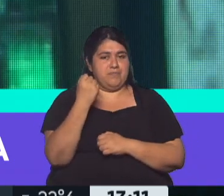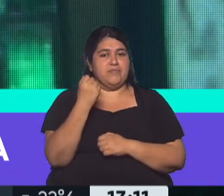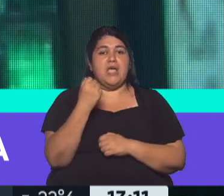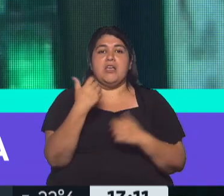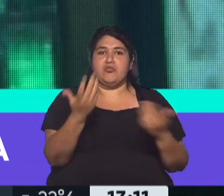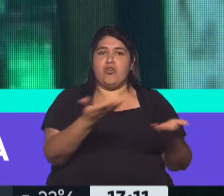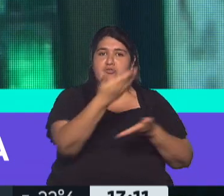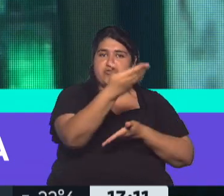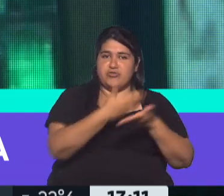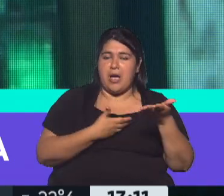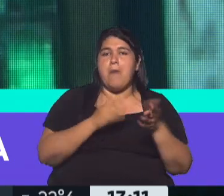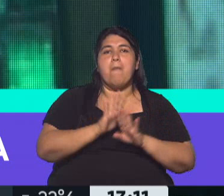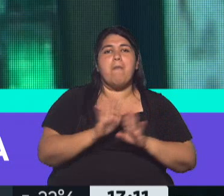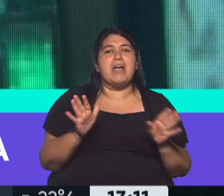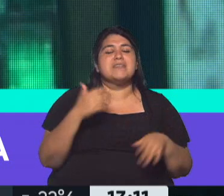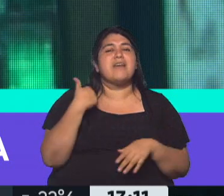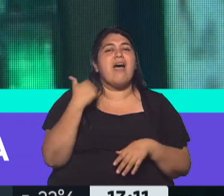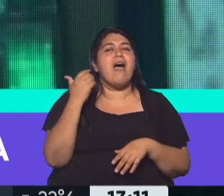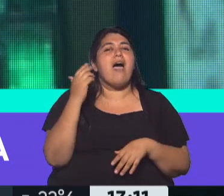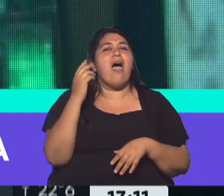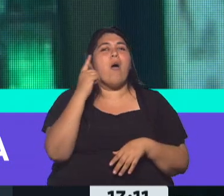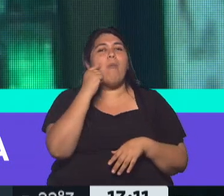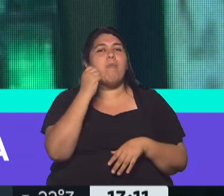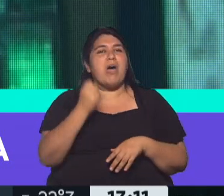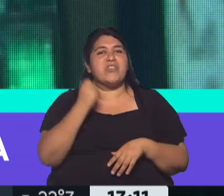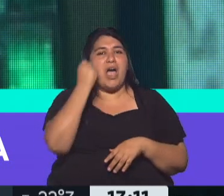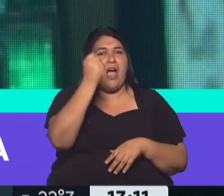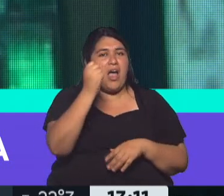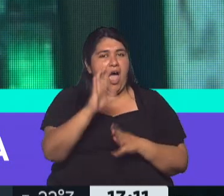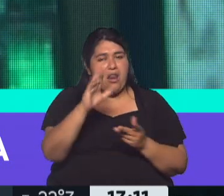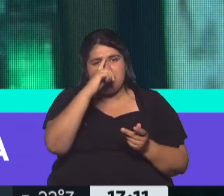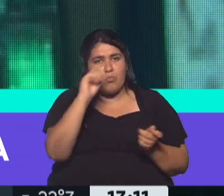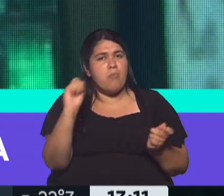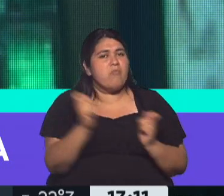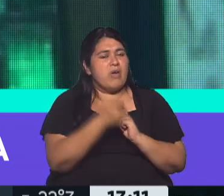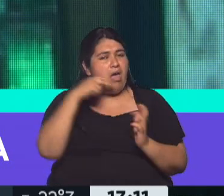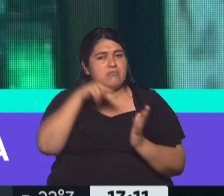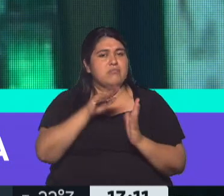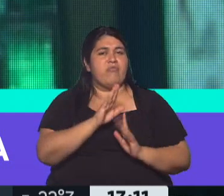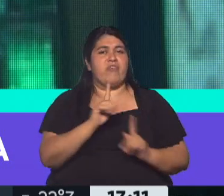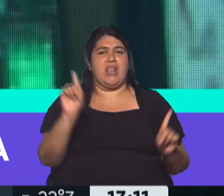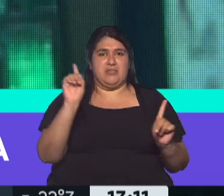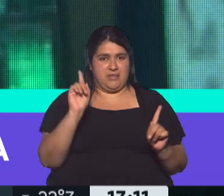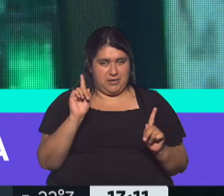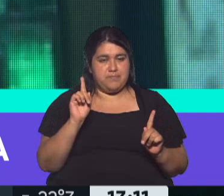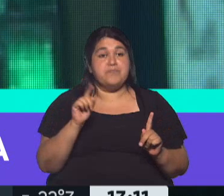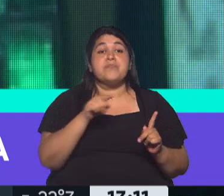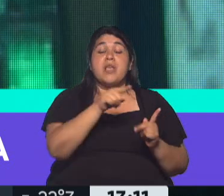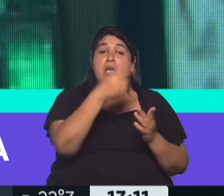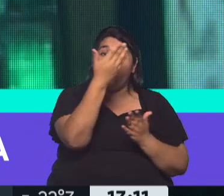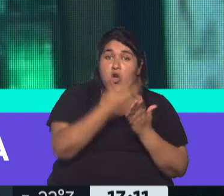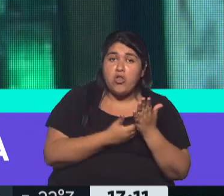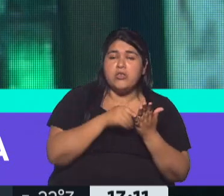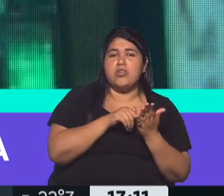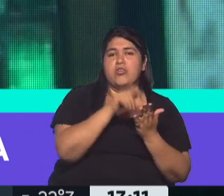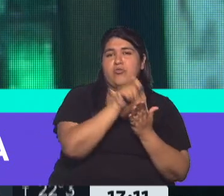decolonial, despatriarcal. Esto es muy importante. Y una de las formas, digamos, es importante hablar también de que este código tiene